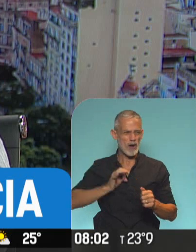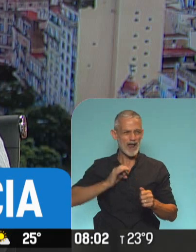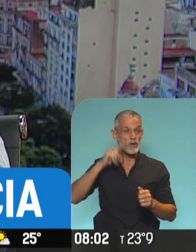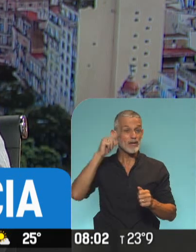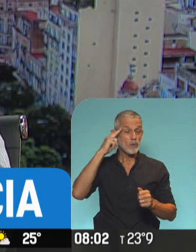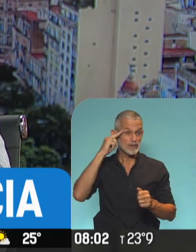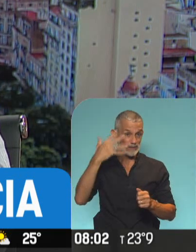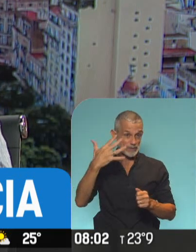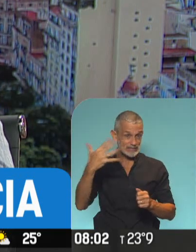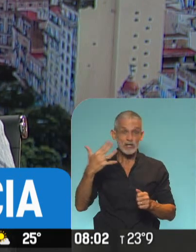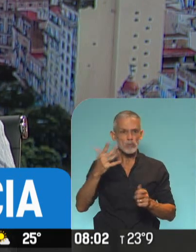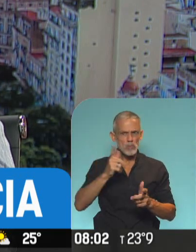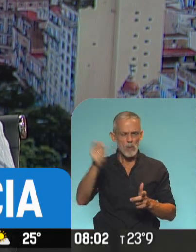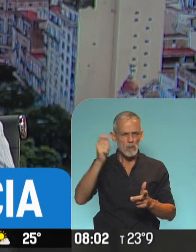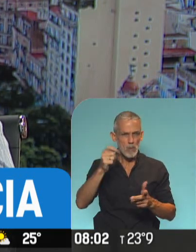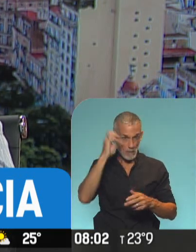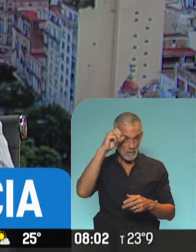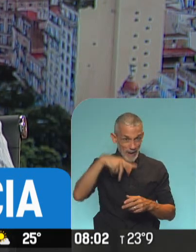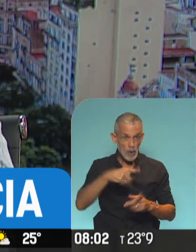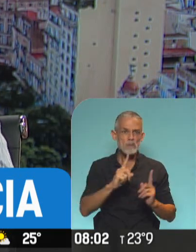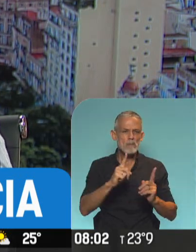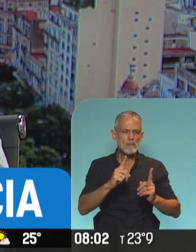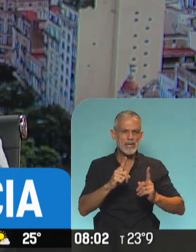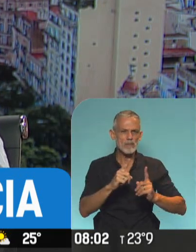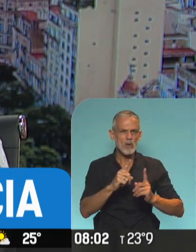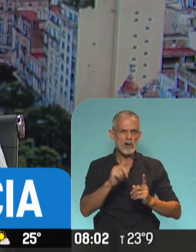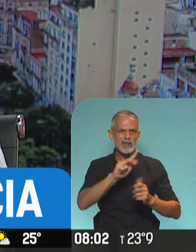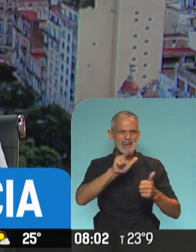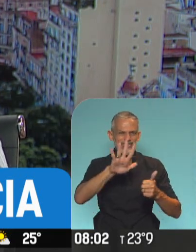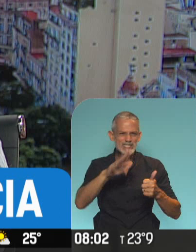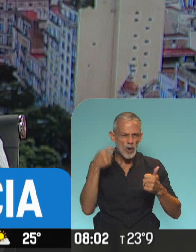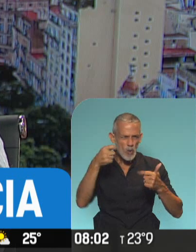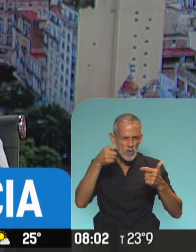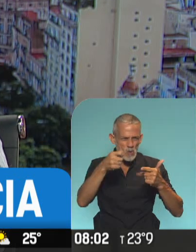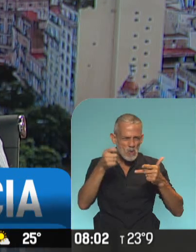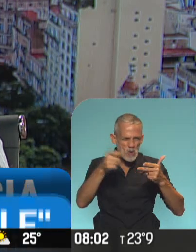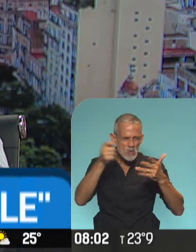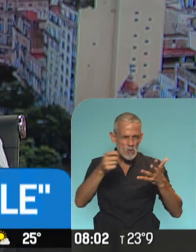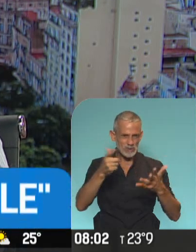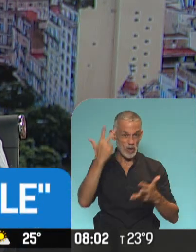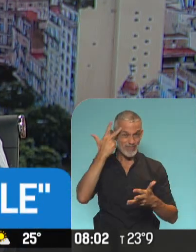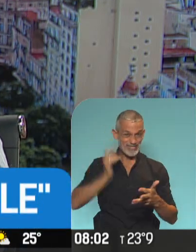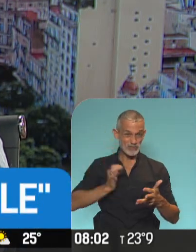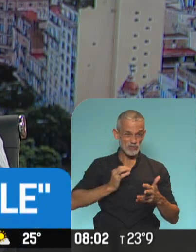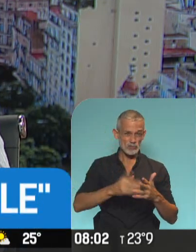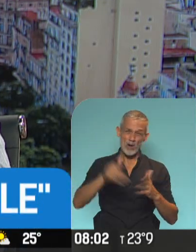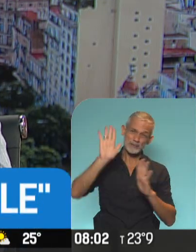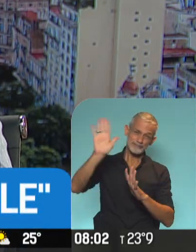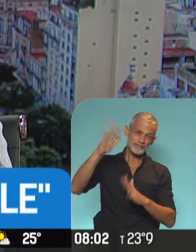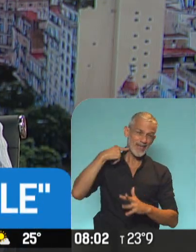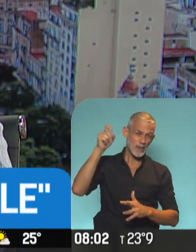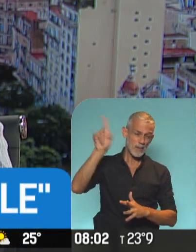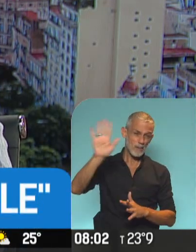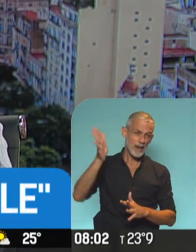el lawfare. A Perón lo tuvieron con 35 causas judiciales y esos 18 años del exilio fueron